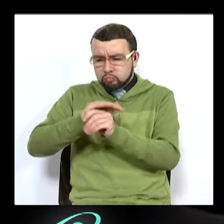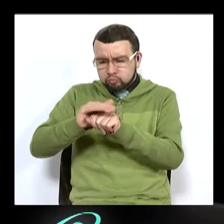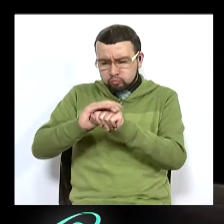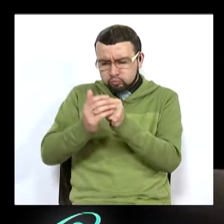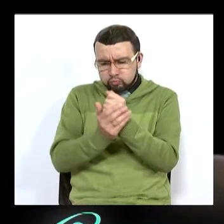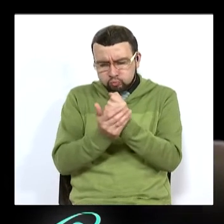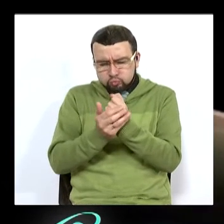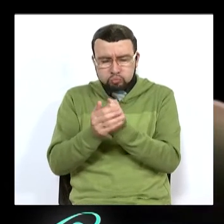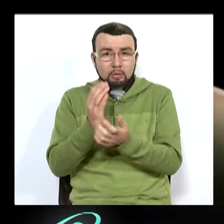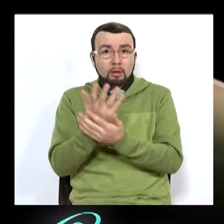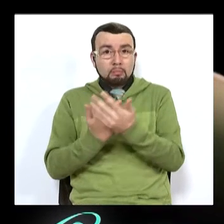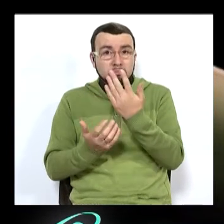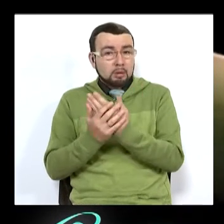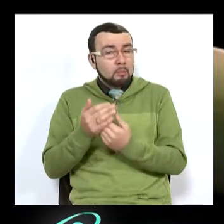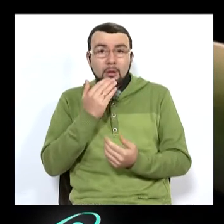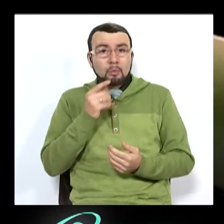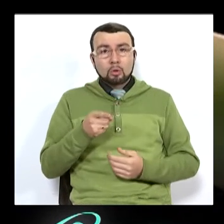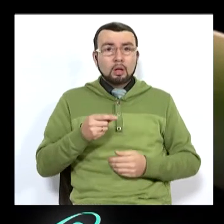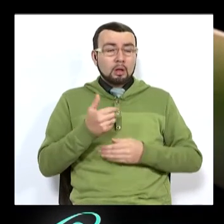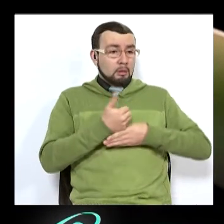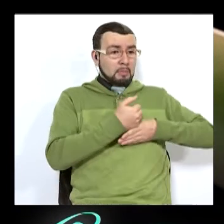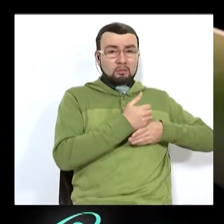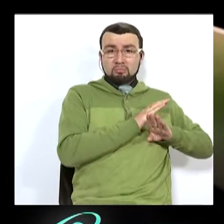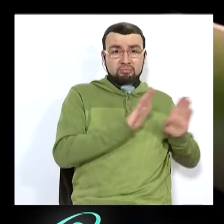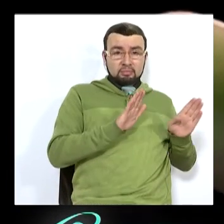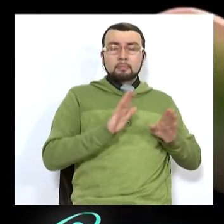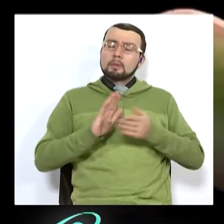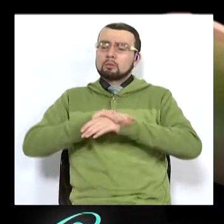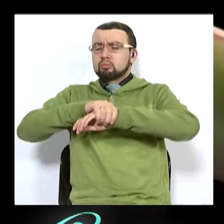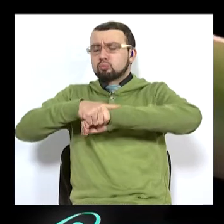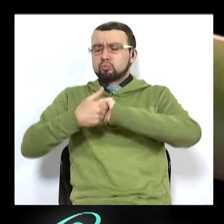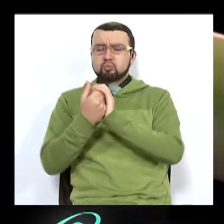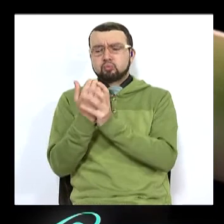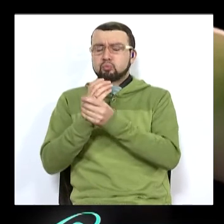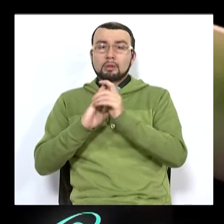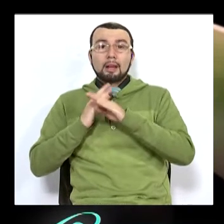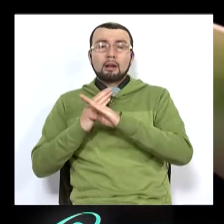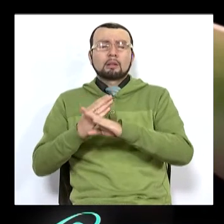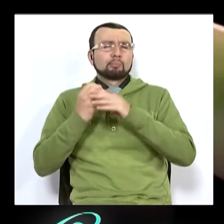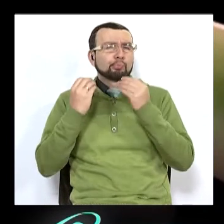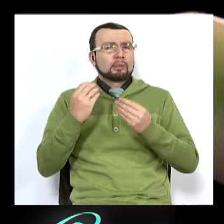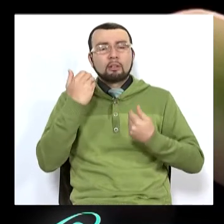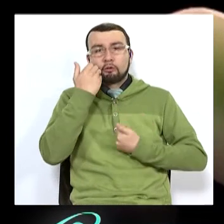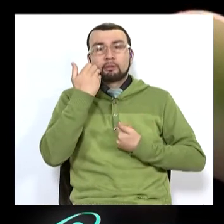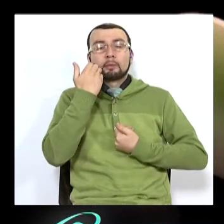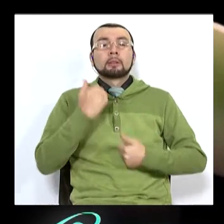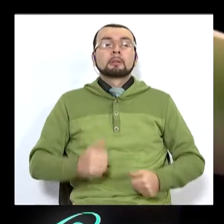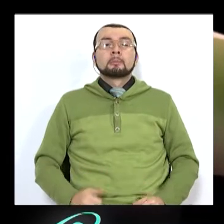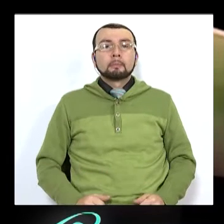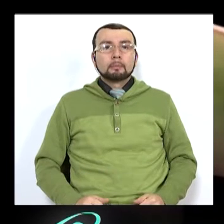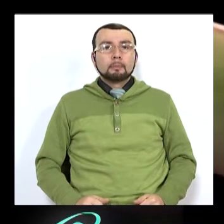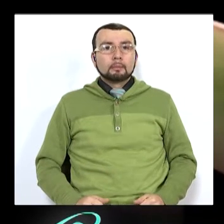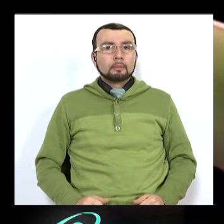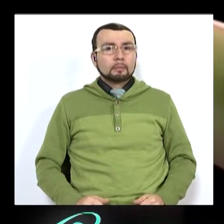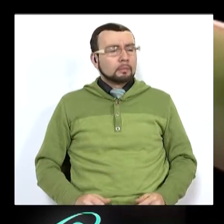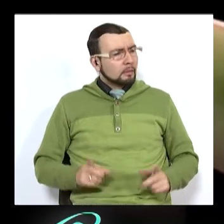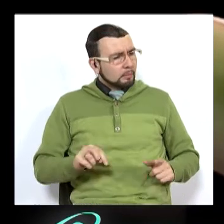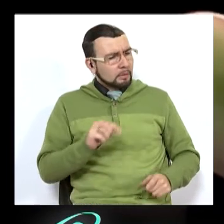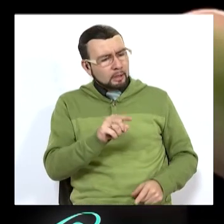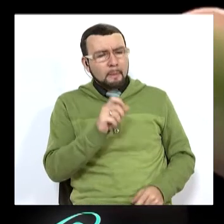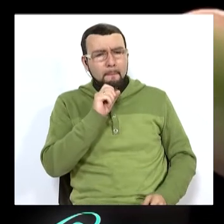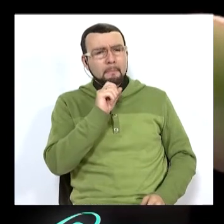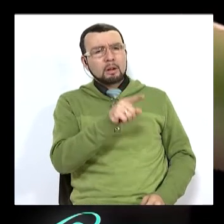buen lavado de las manos, con el simple lavado de las manos podemos prevenir muchas enfermedades. Doctor Otoniel, otra pregunta de metaplasia